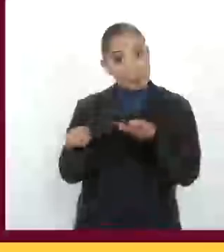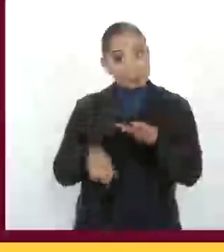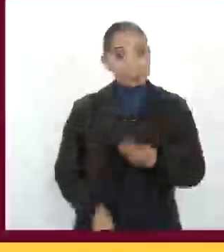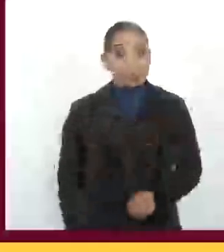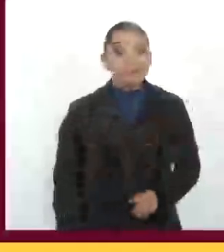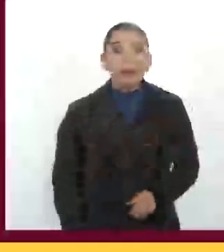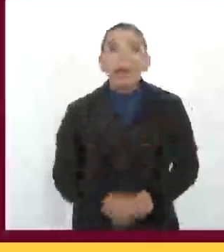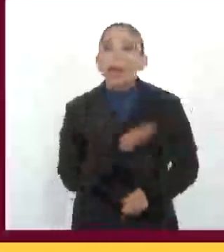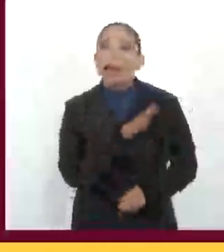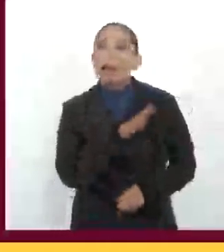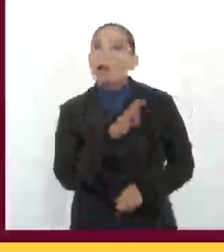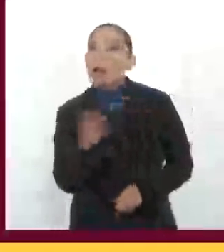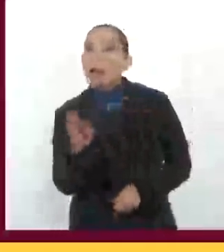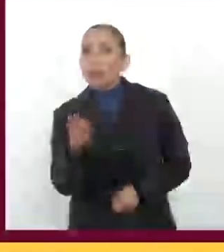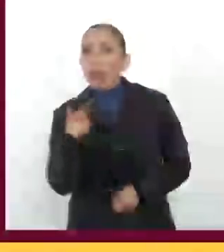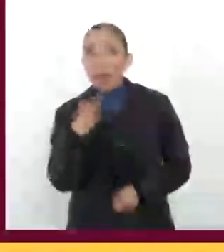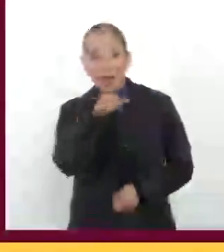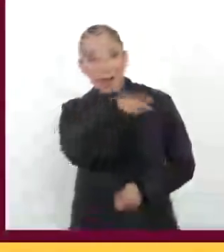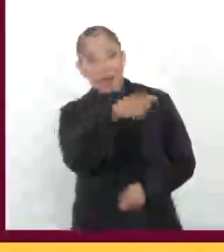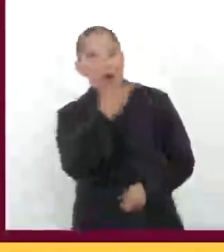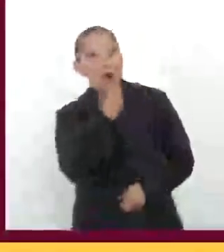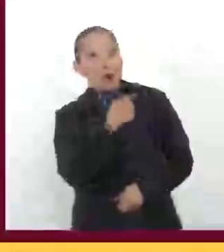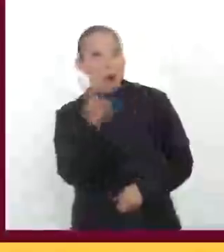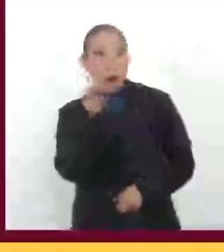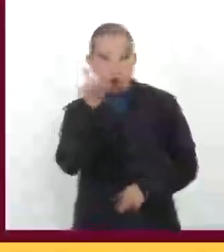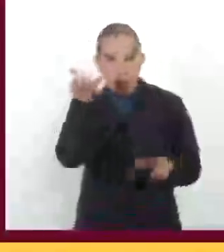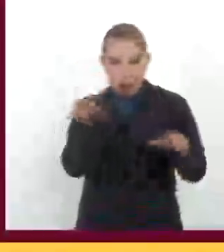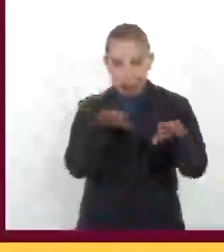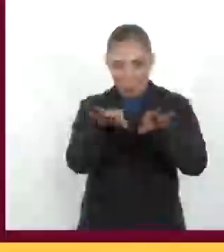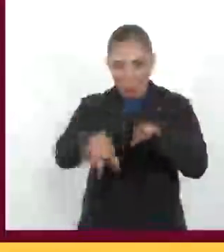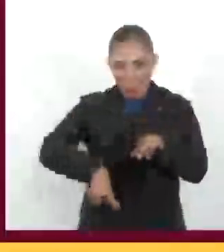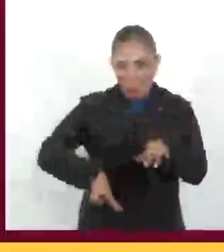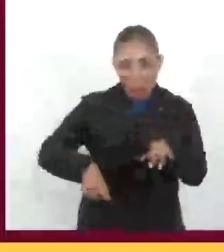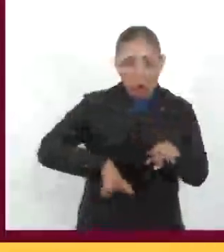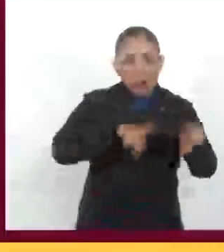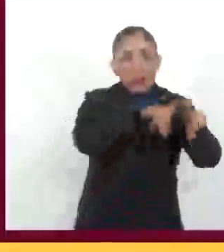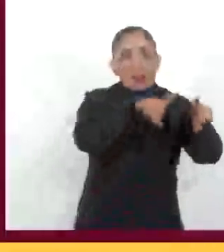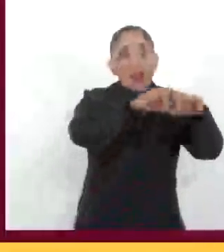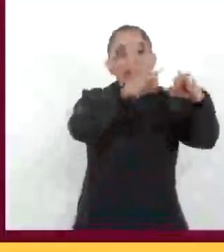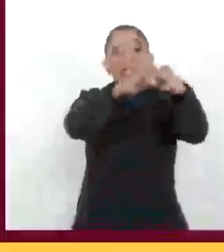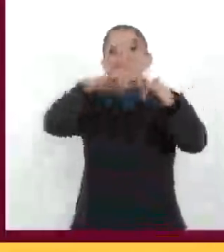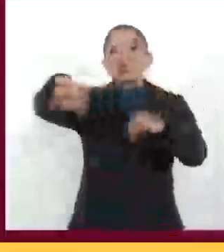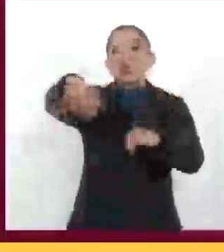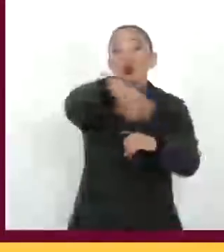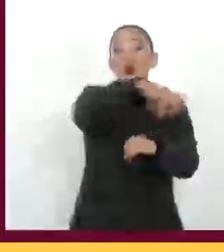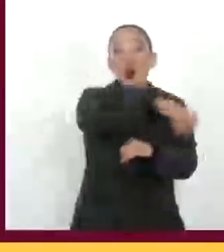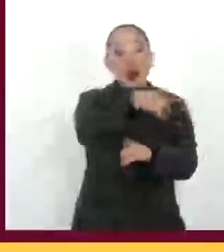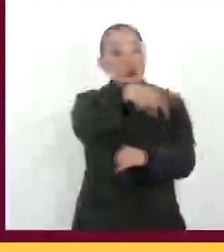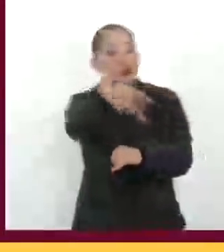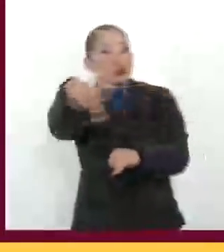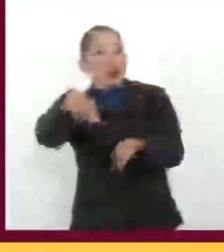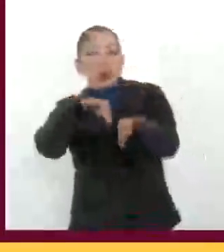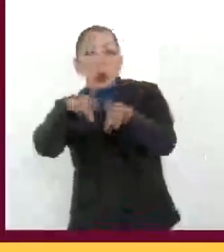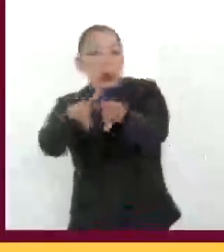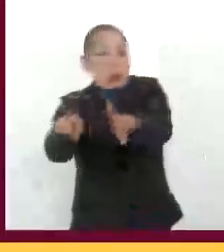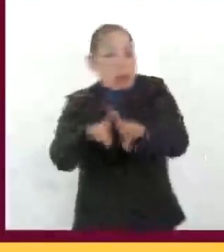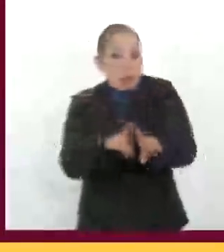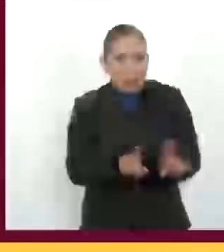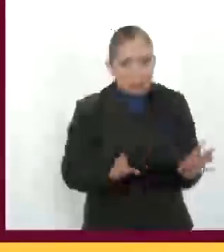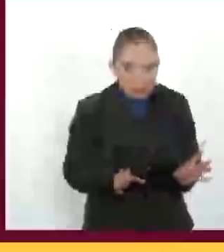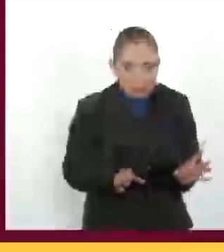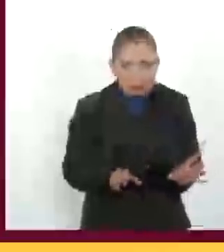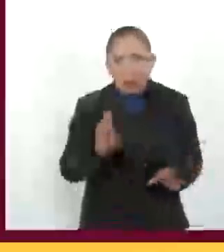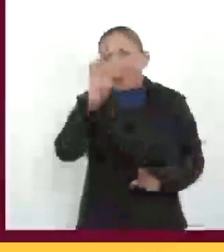compromiso. Pueden encontrar a servidoras públicas y servidores públicos en diversas instituciones desempeñando